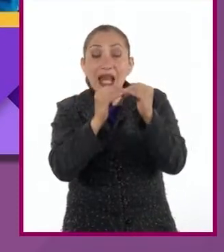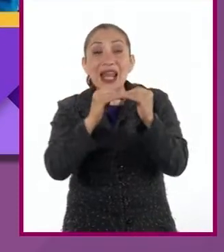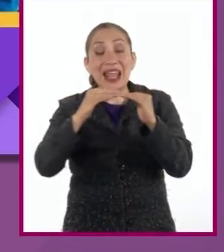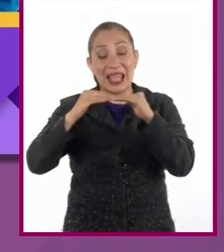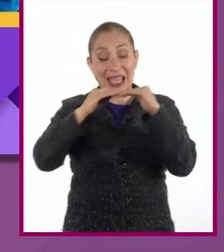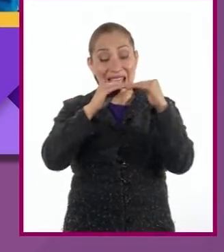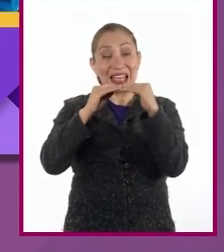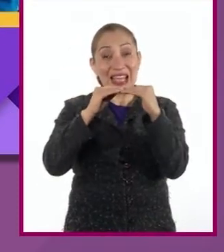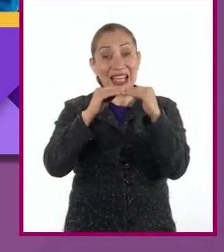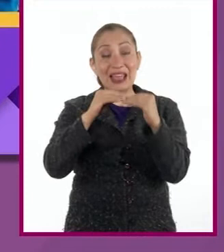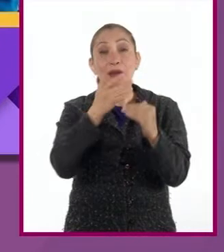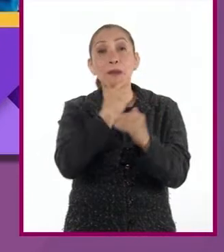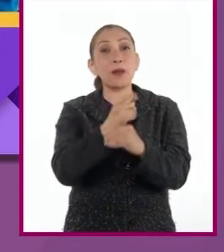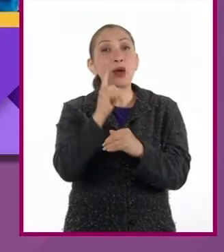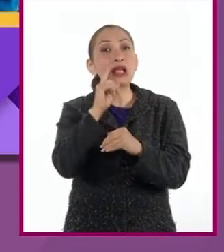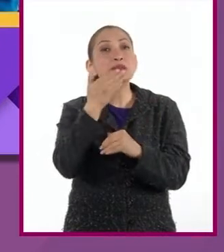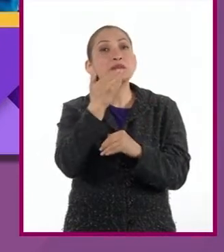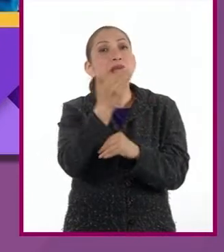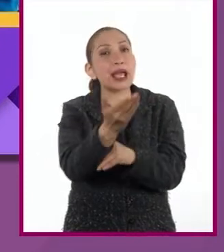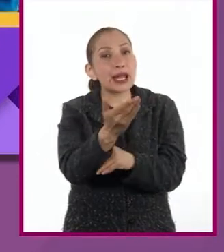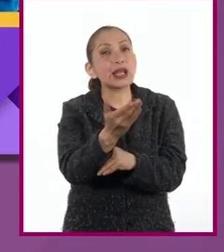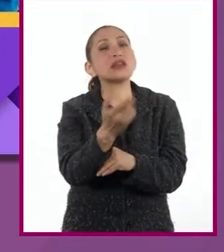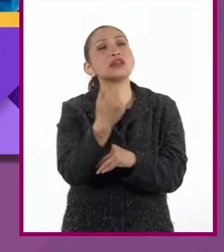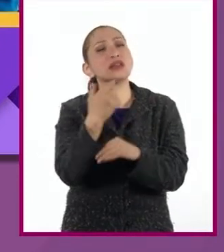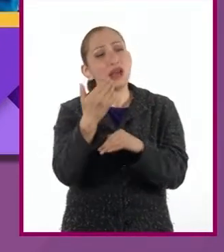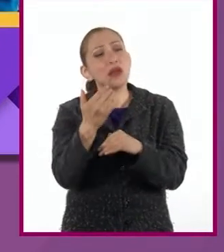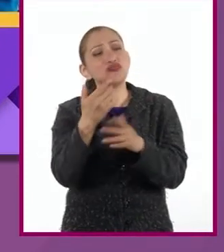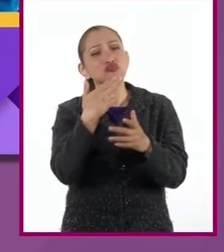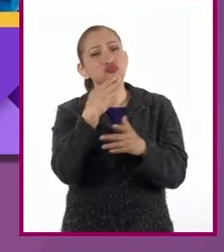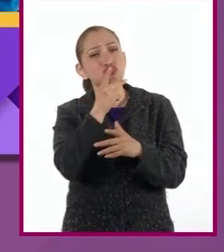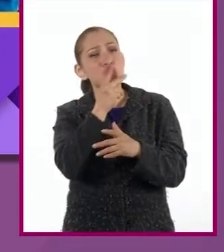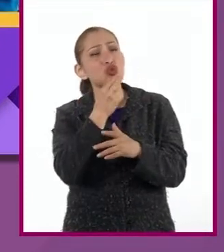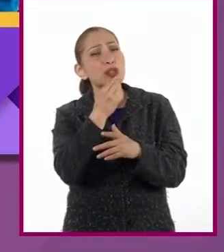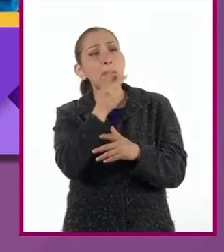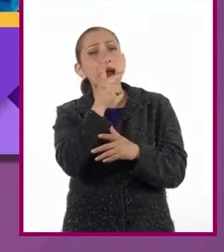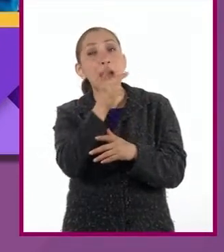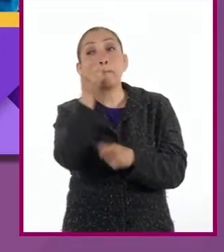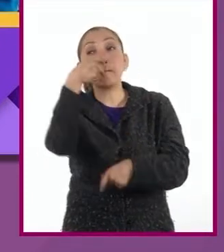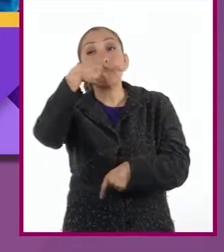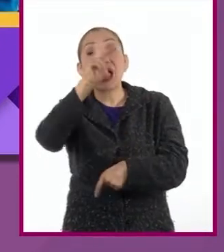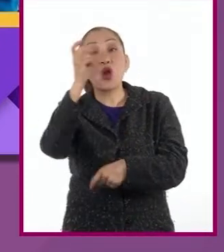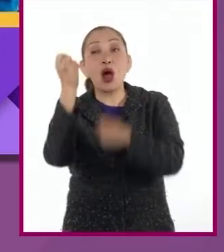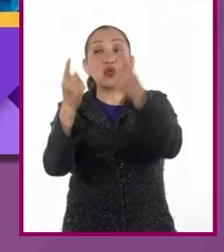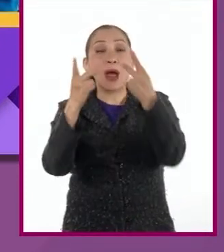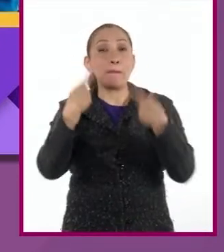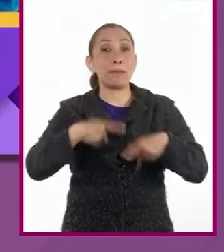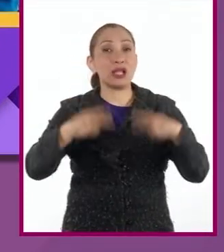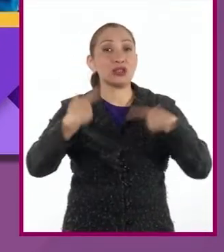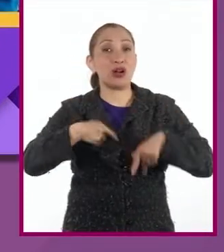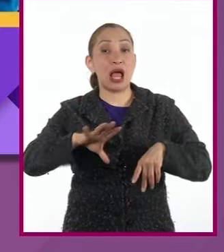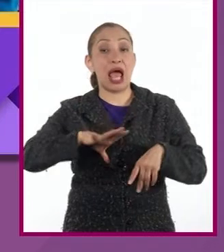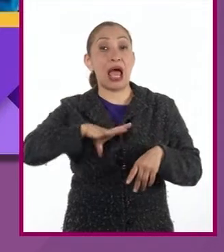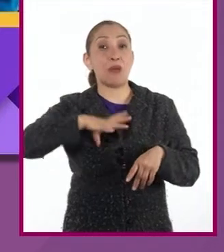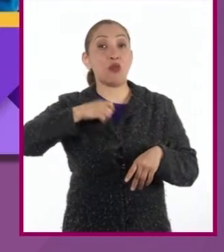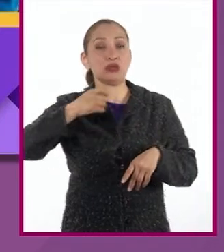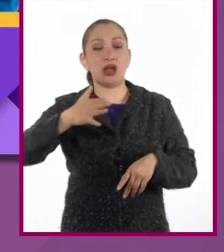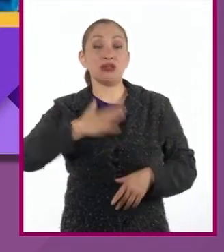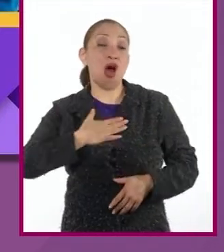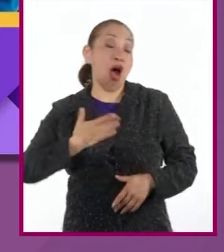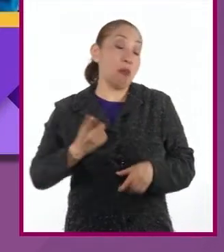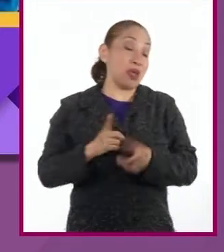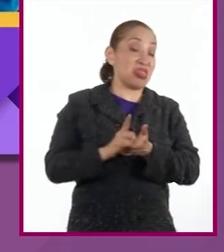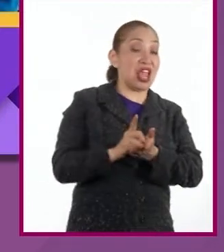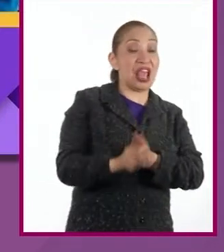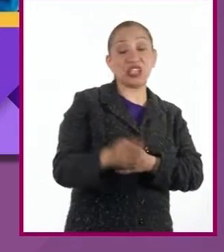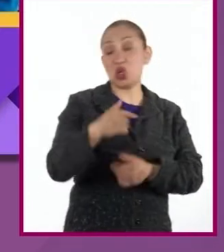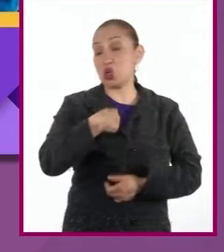equidad de género es correcta y está bien empleada, pero algunas personas abusan de sus derechos en la equidad de